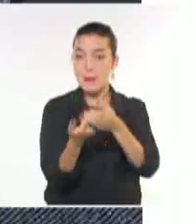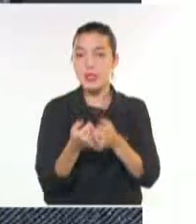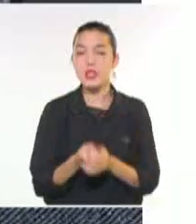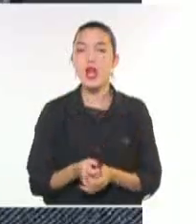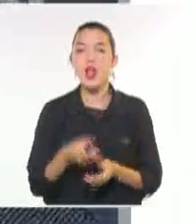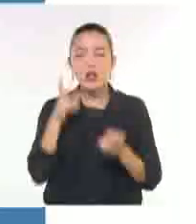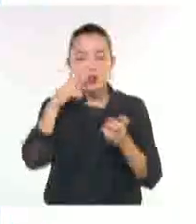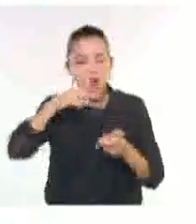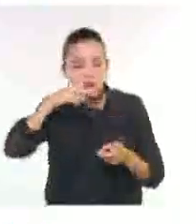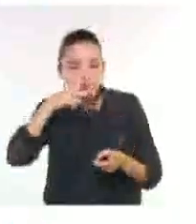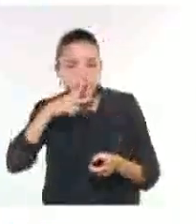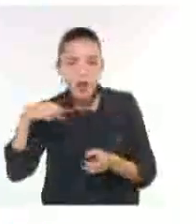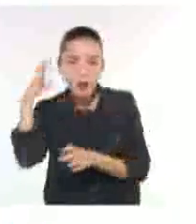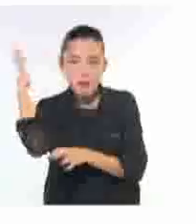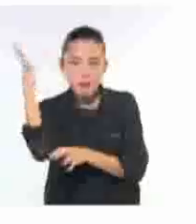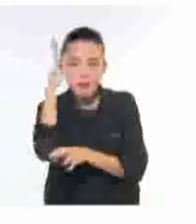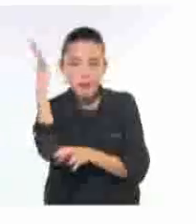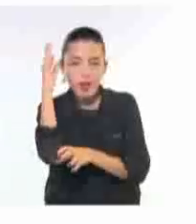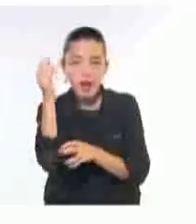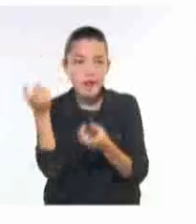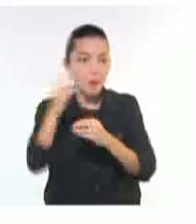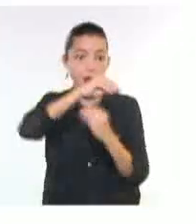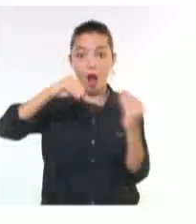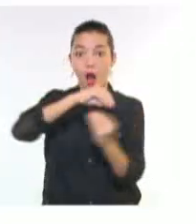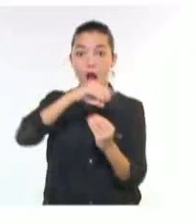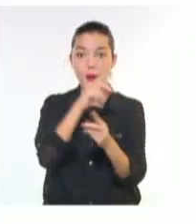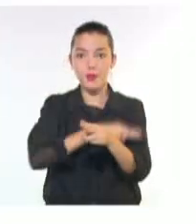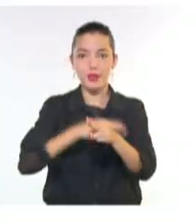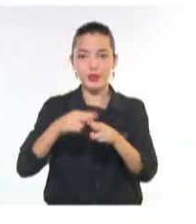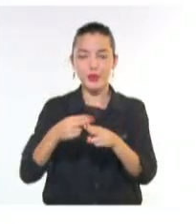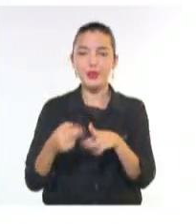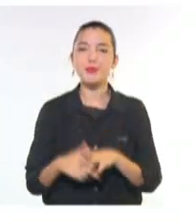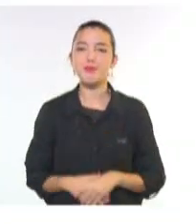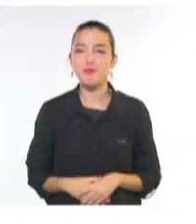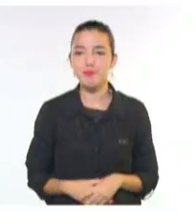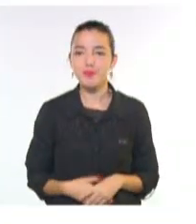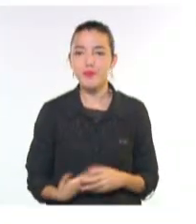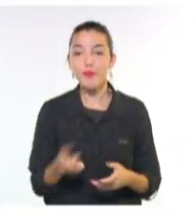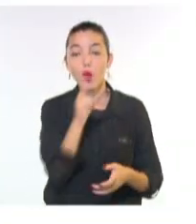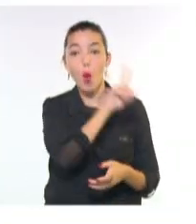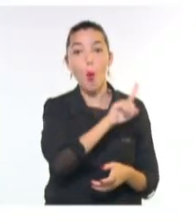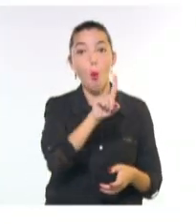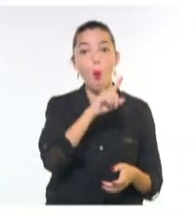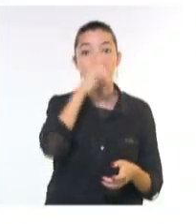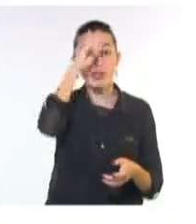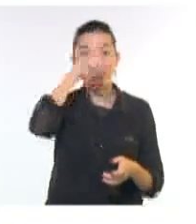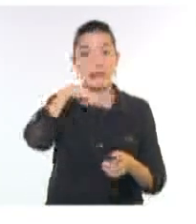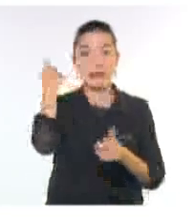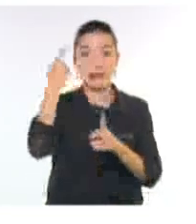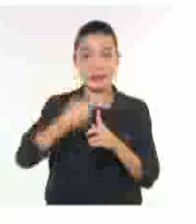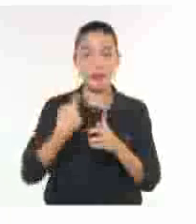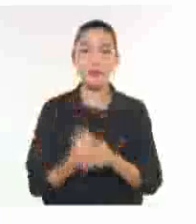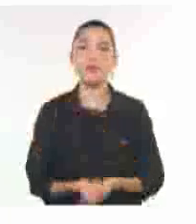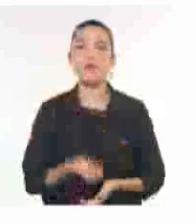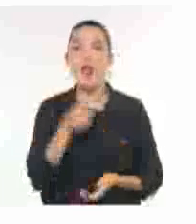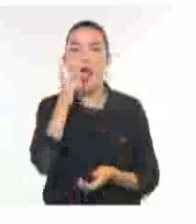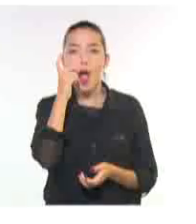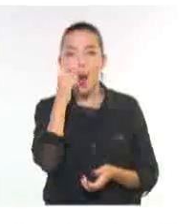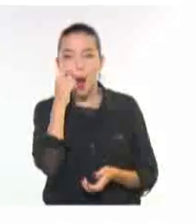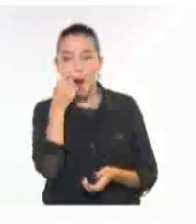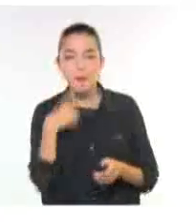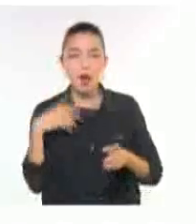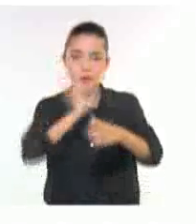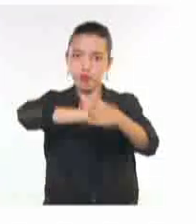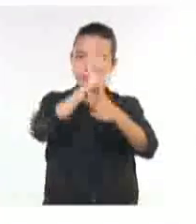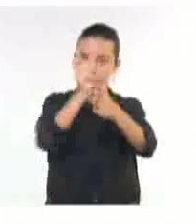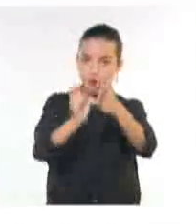está a punto de cambiar la historia del pronóstico del tiempo. Es 11 de septiembre y el sacerdote jesuita acaba de redactar el